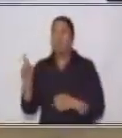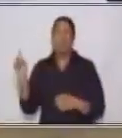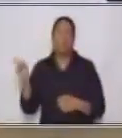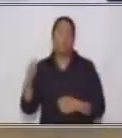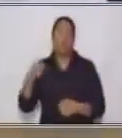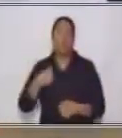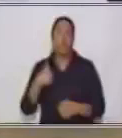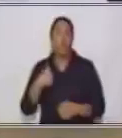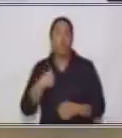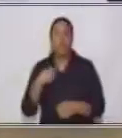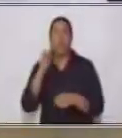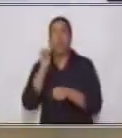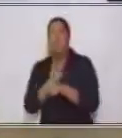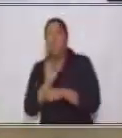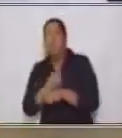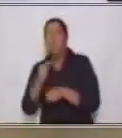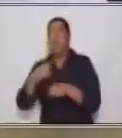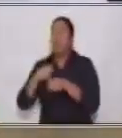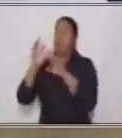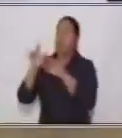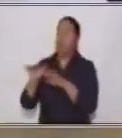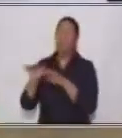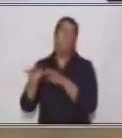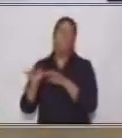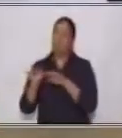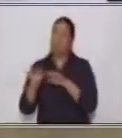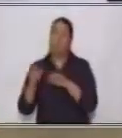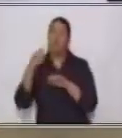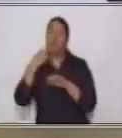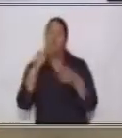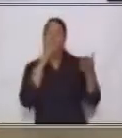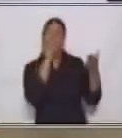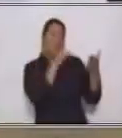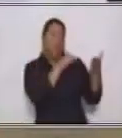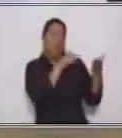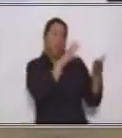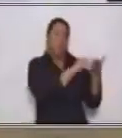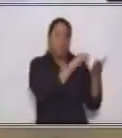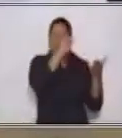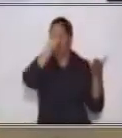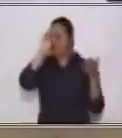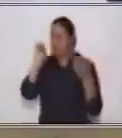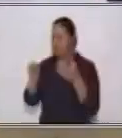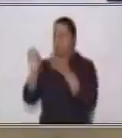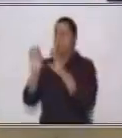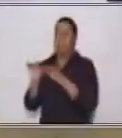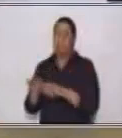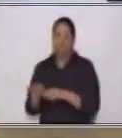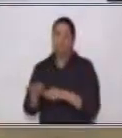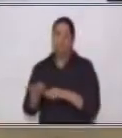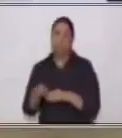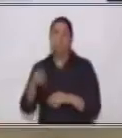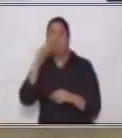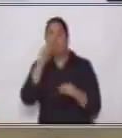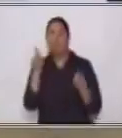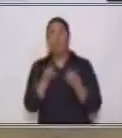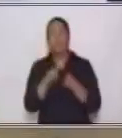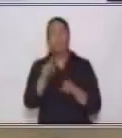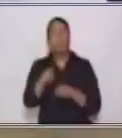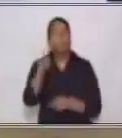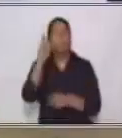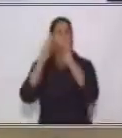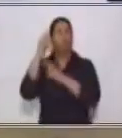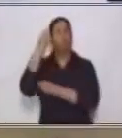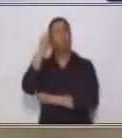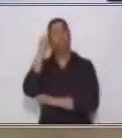que con esta cantidad de energía puede haber algunos proyectos que se pueden aprovechar y también está haciendo reflexionar acerca de eso.